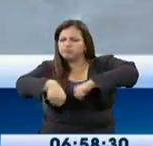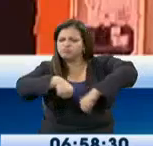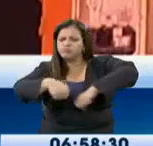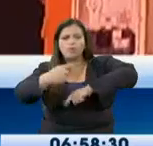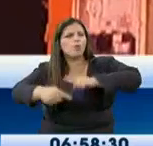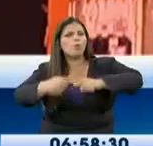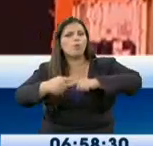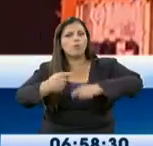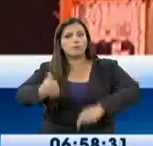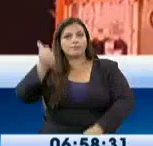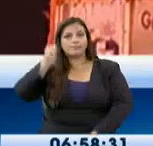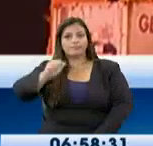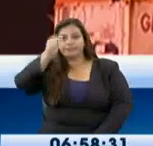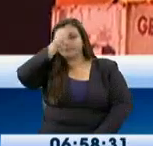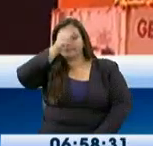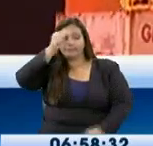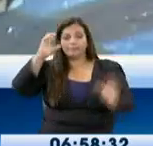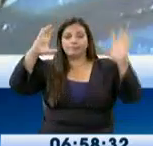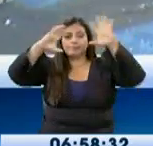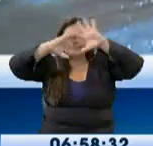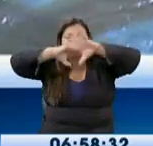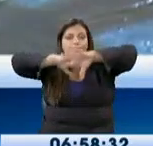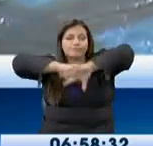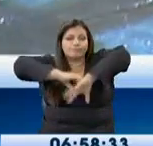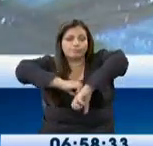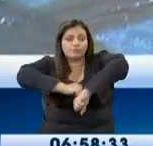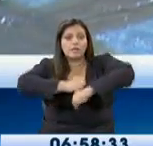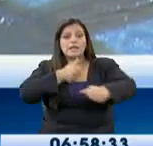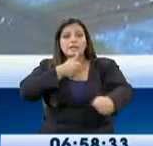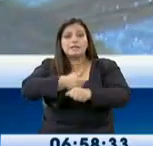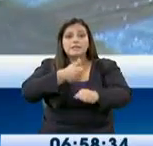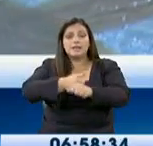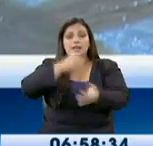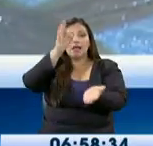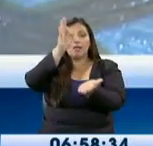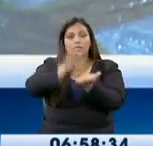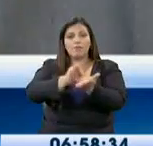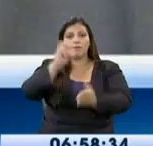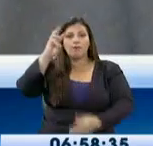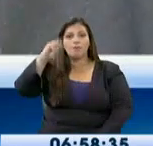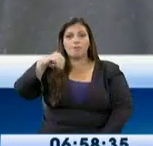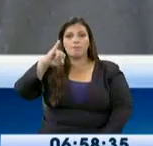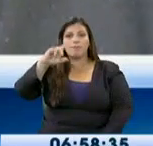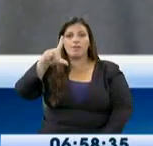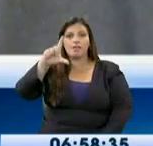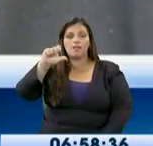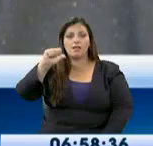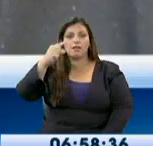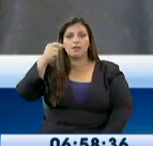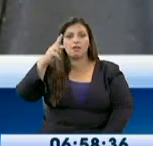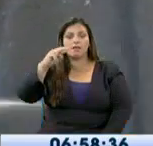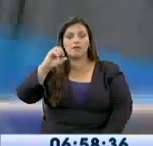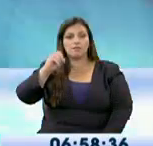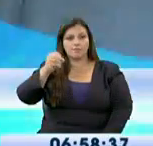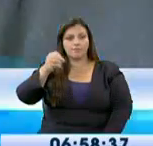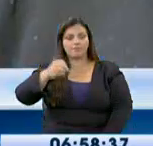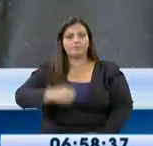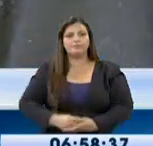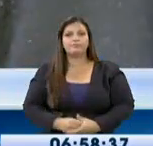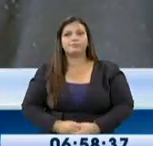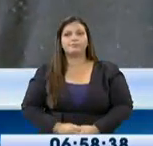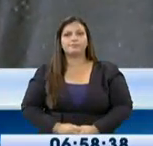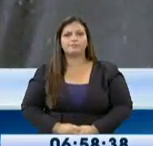eran transportados en un contenedor cerca del Cantón Milagro, provincia del Guayas. Se pudo lograr la detención de